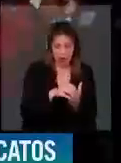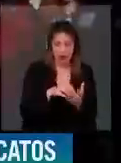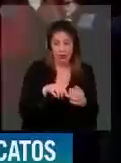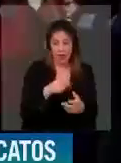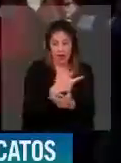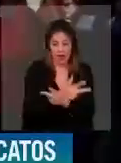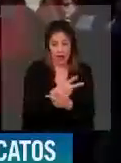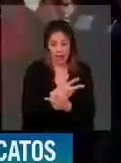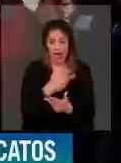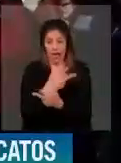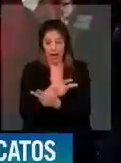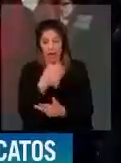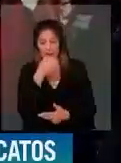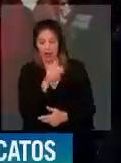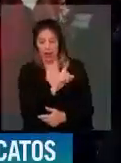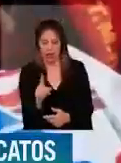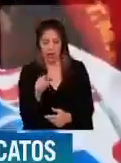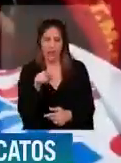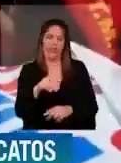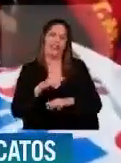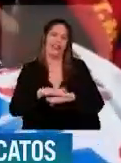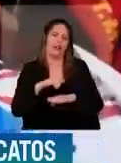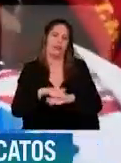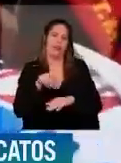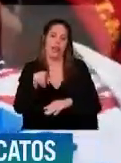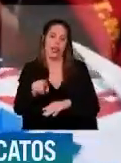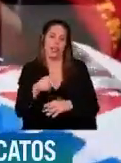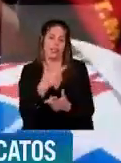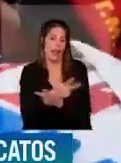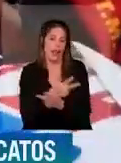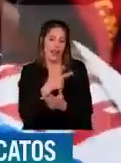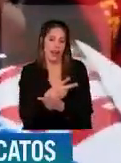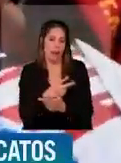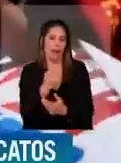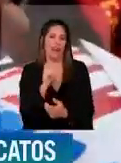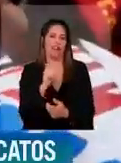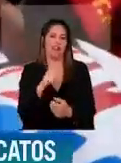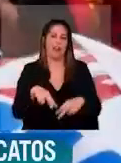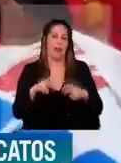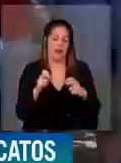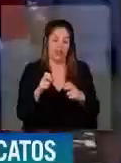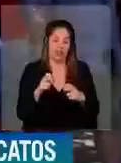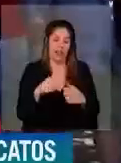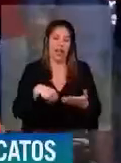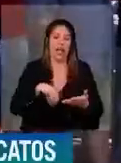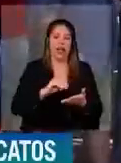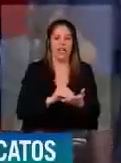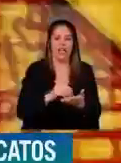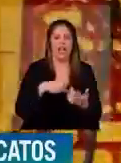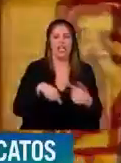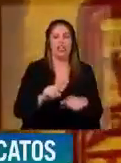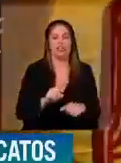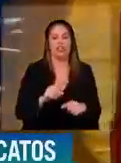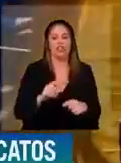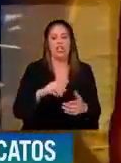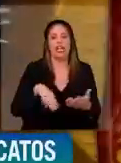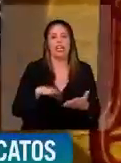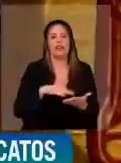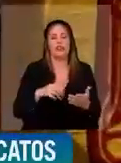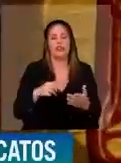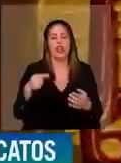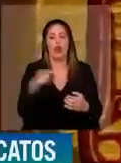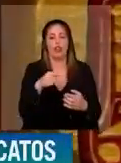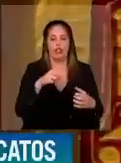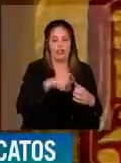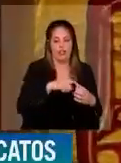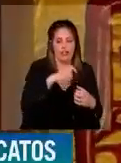dijo que no. Esta irresponsabilidad de ANCAP, ¿quién la va a analizar? Agrega, entonces los actos antisindicales de los